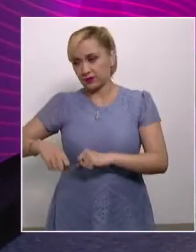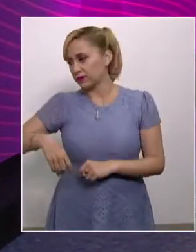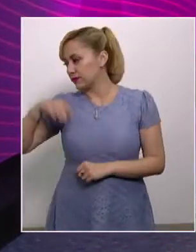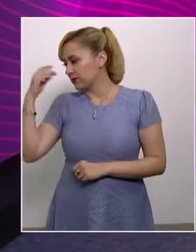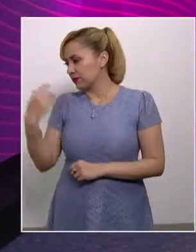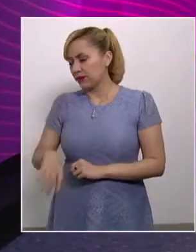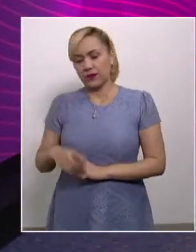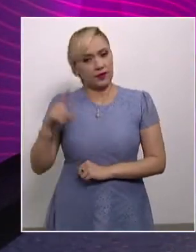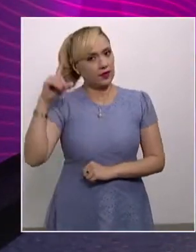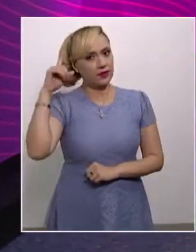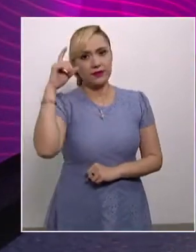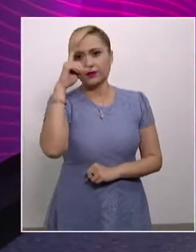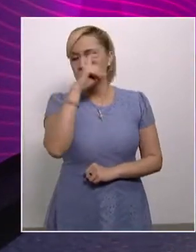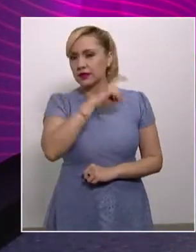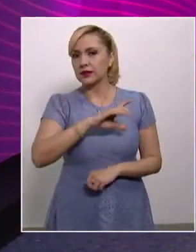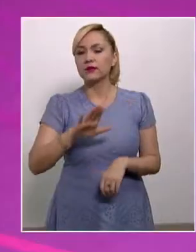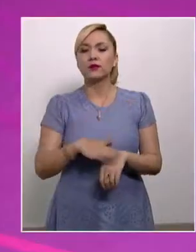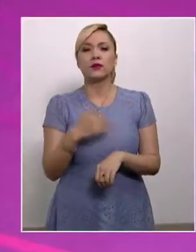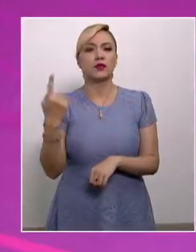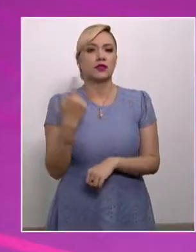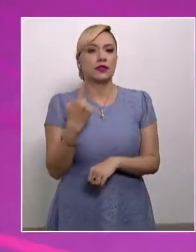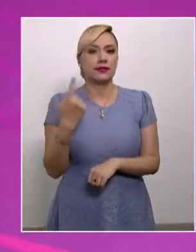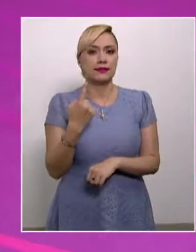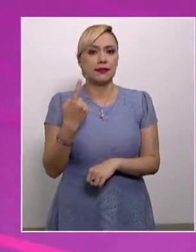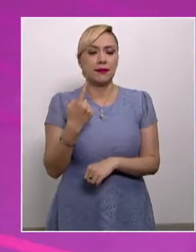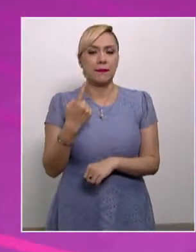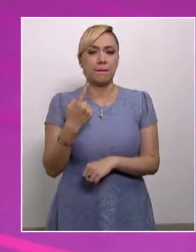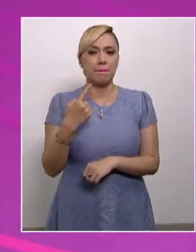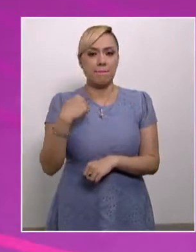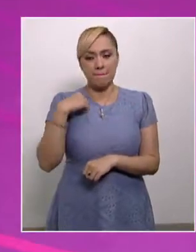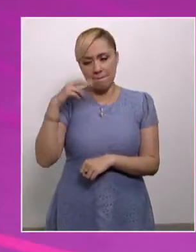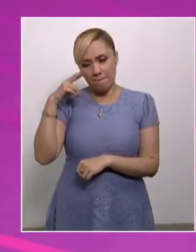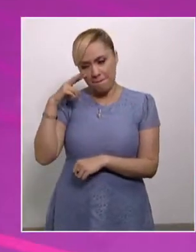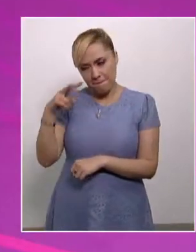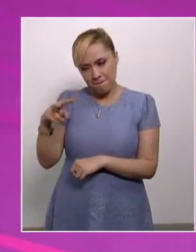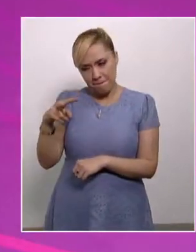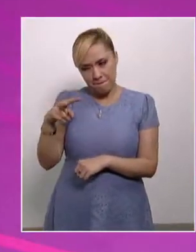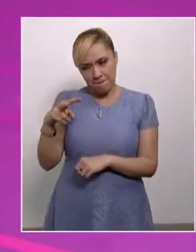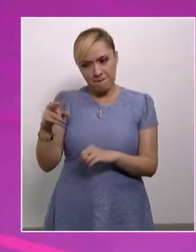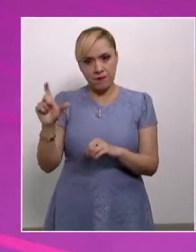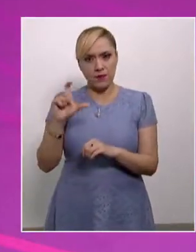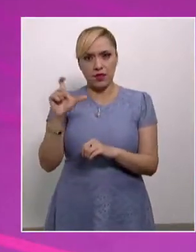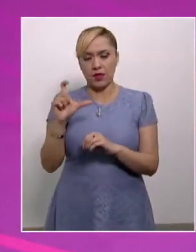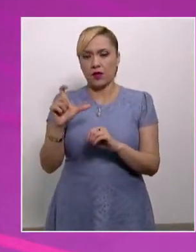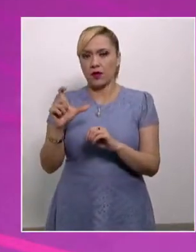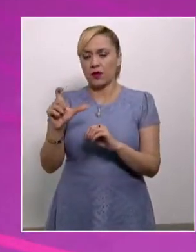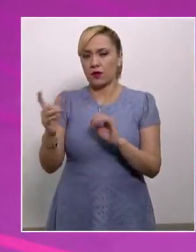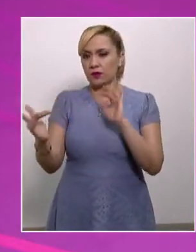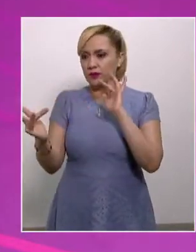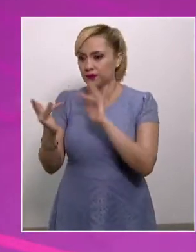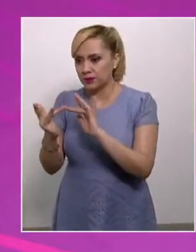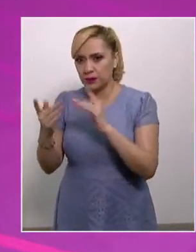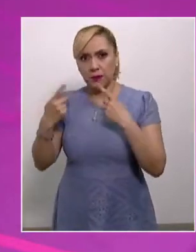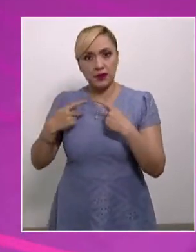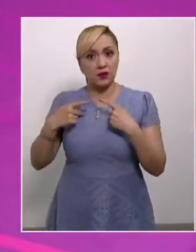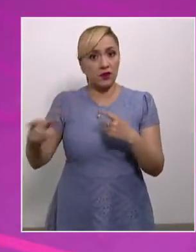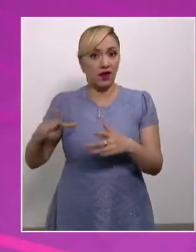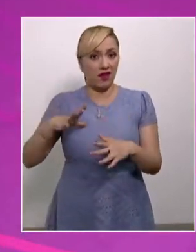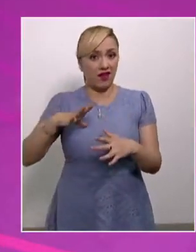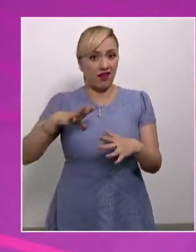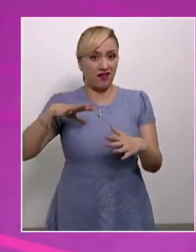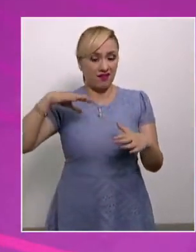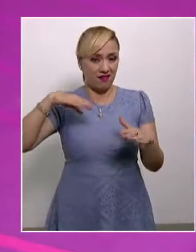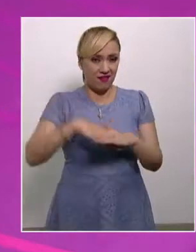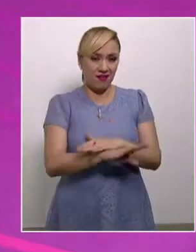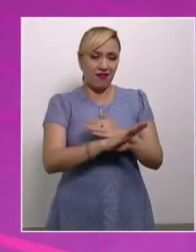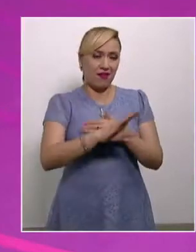complicado, porque por lo menos lo que hemos tenido contacto con personas que están dentro de estaciones